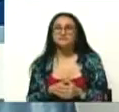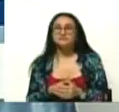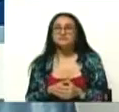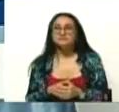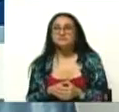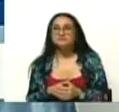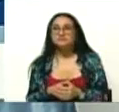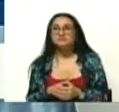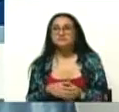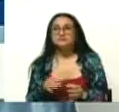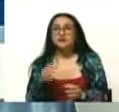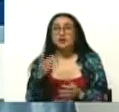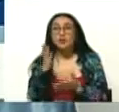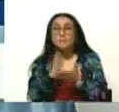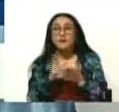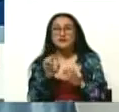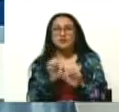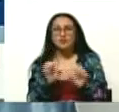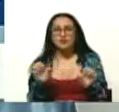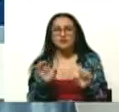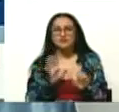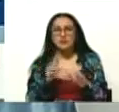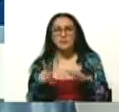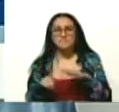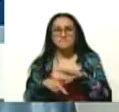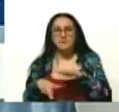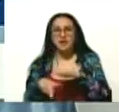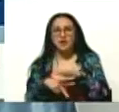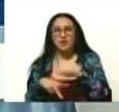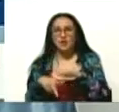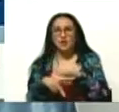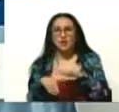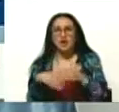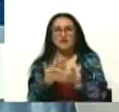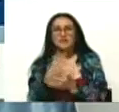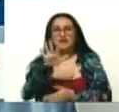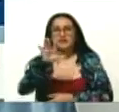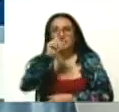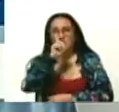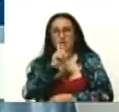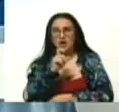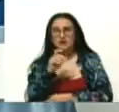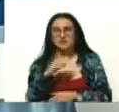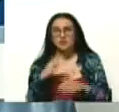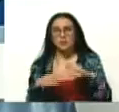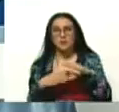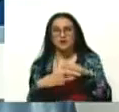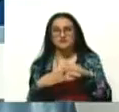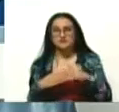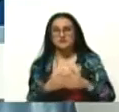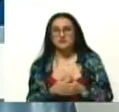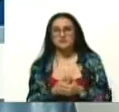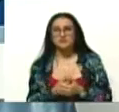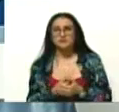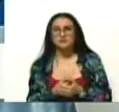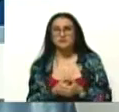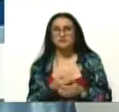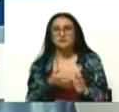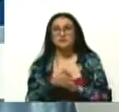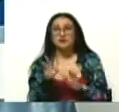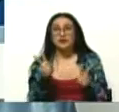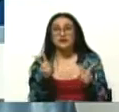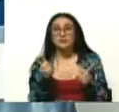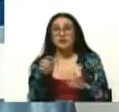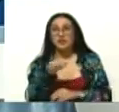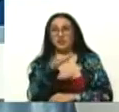Catia, se imparte educación desde preescolar hasta quinto año de bachillerato. En tal sentido, eso de que